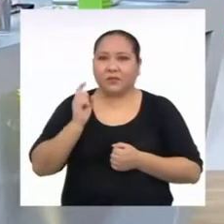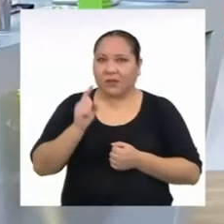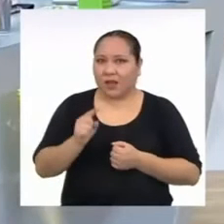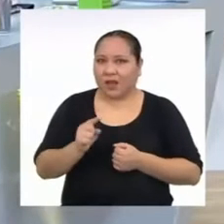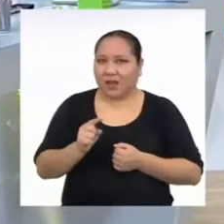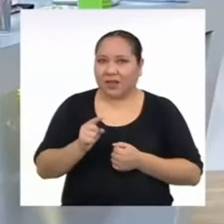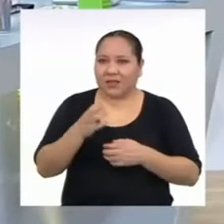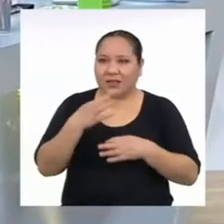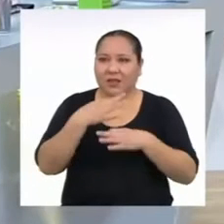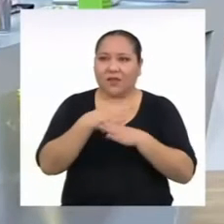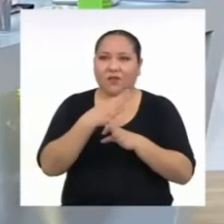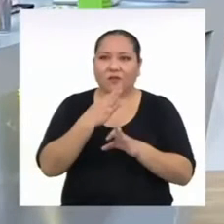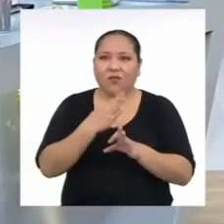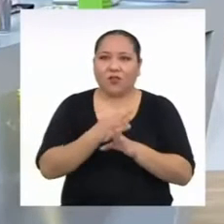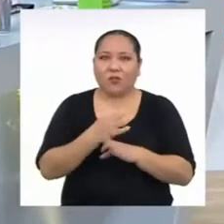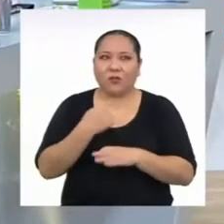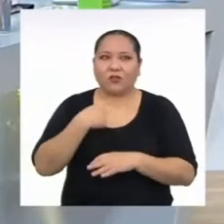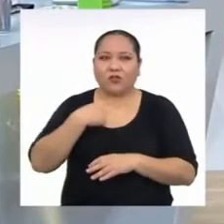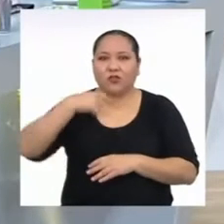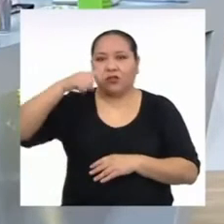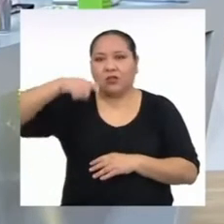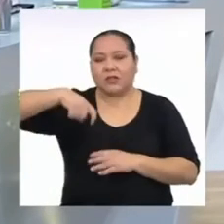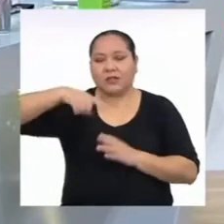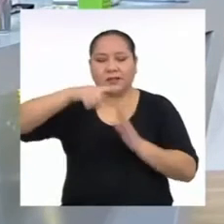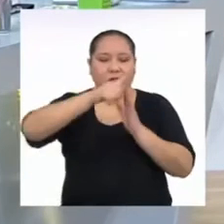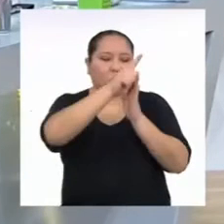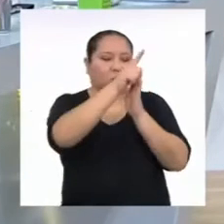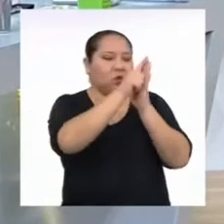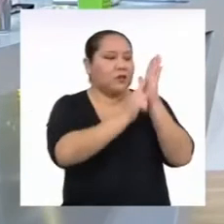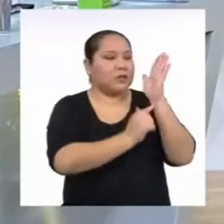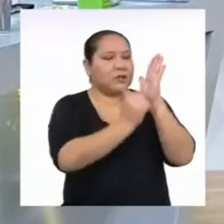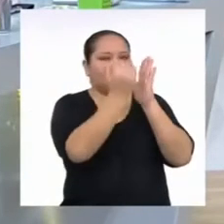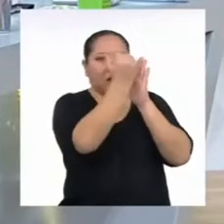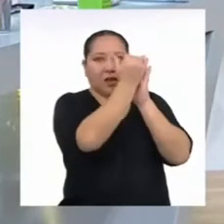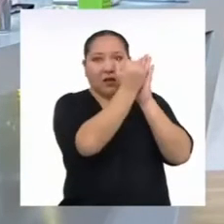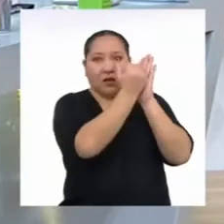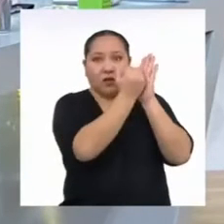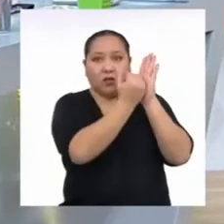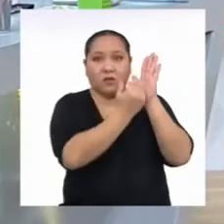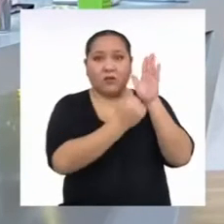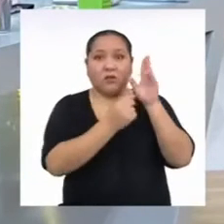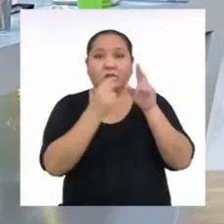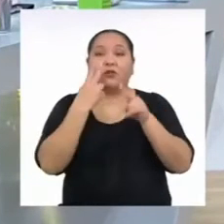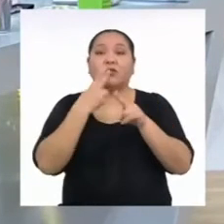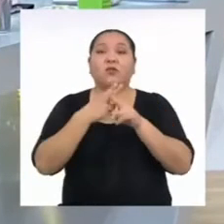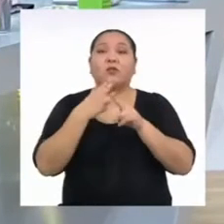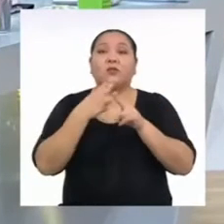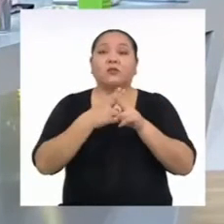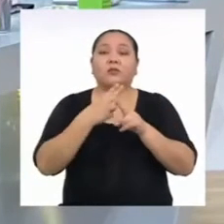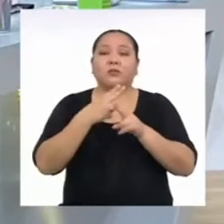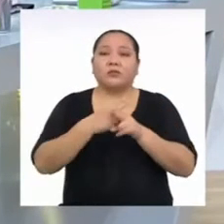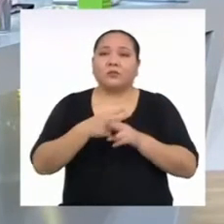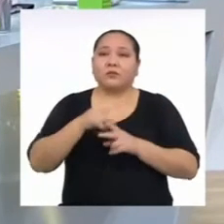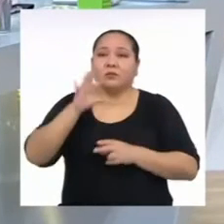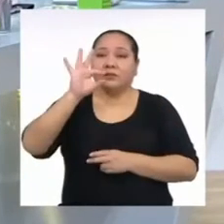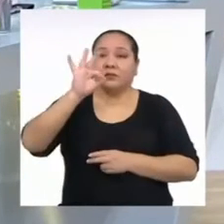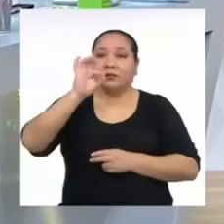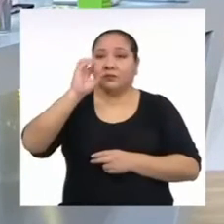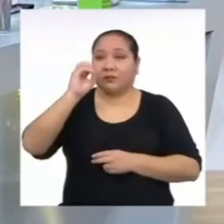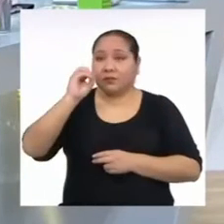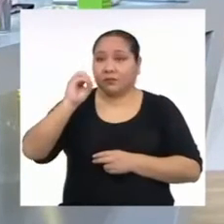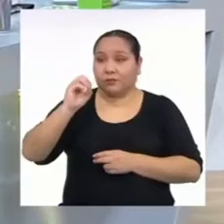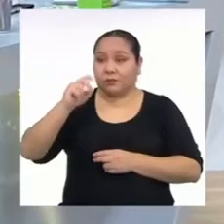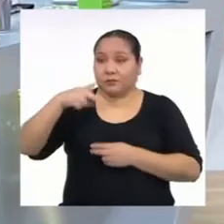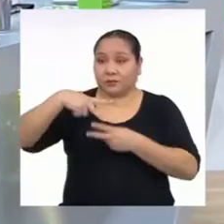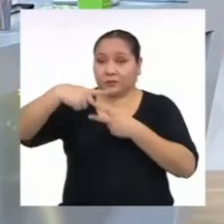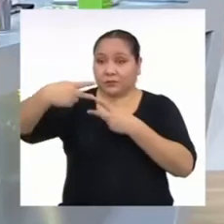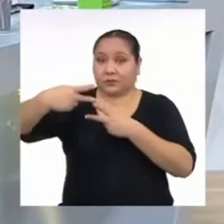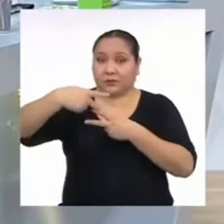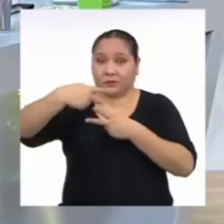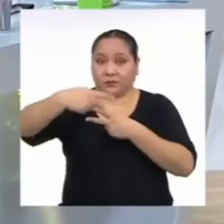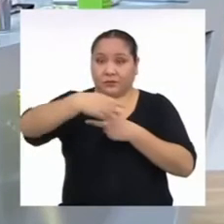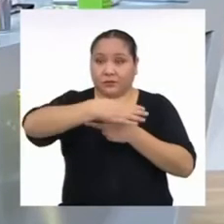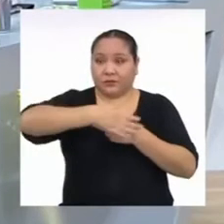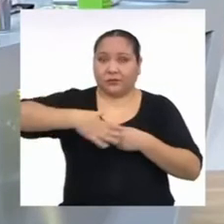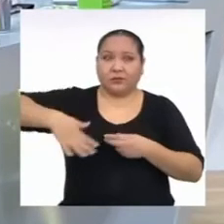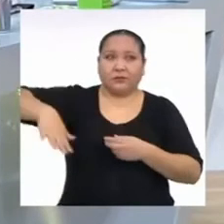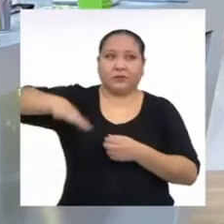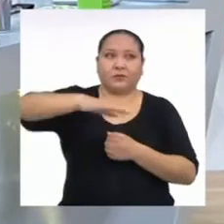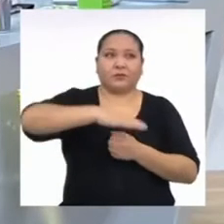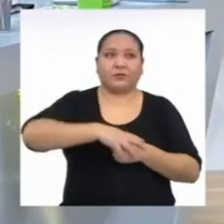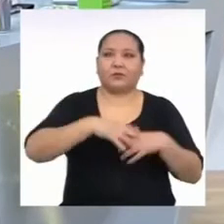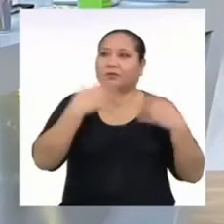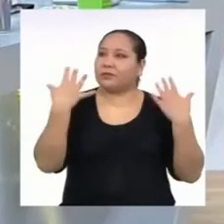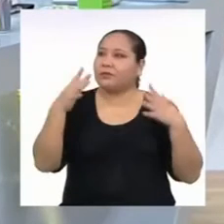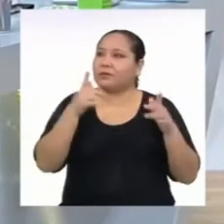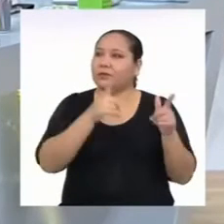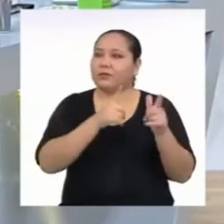este método, lo que necesito es un listado de los 90 vecinos que viven cerca a mi casa. ¡Manos a la obra,